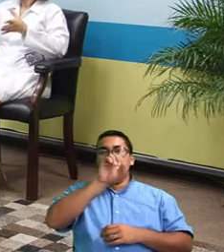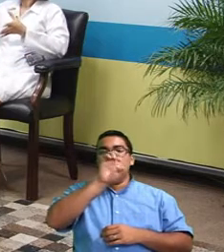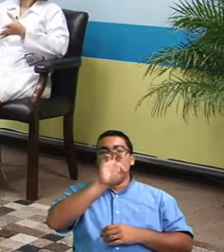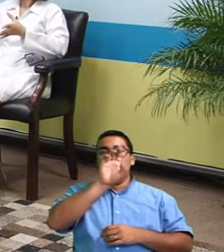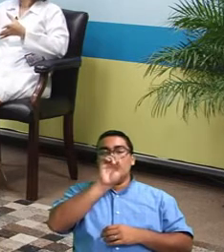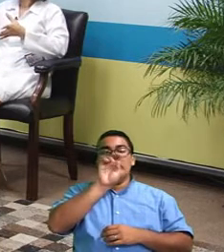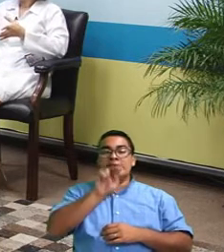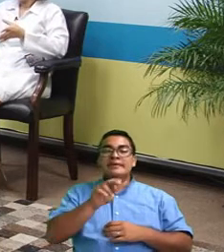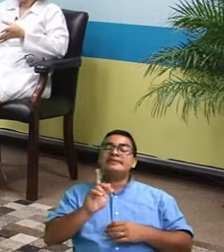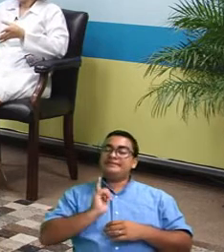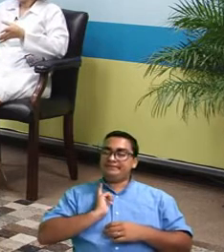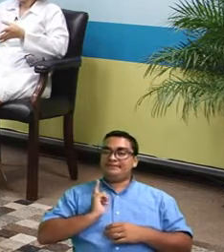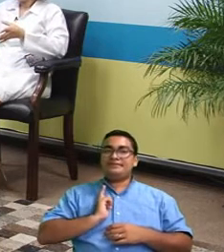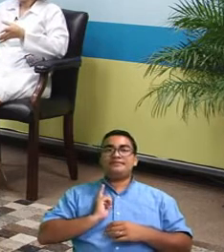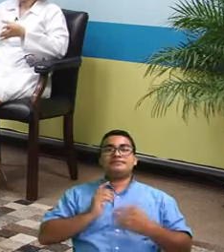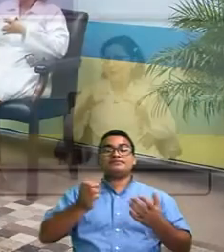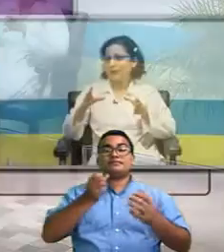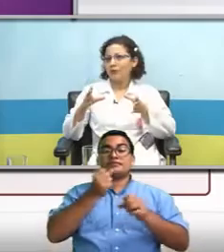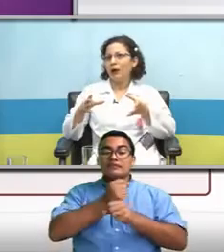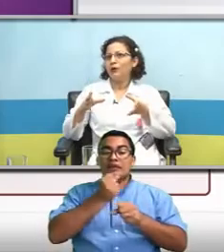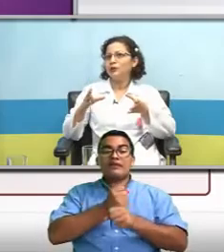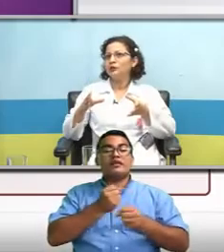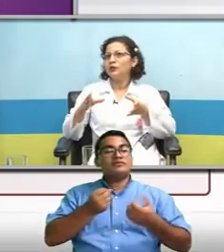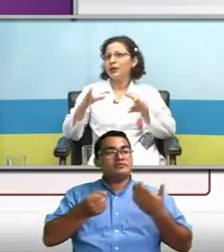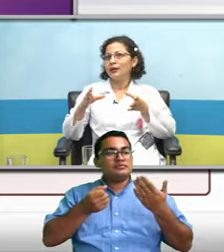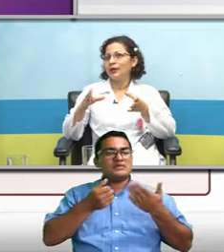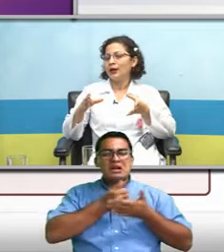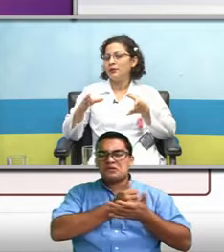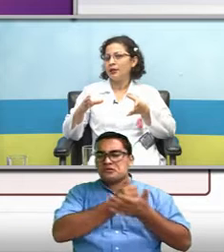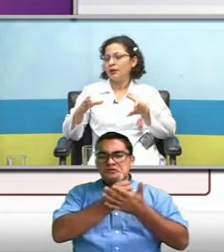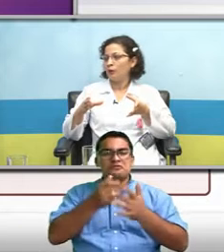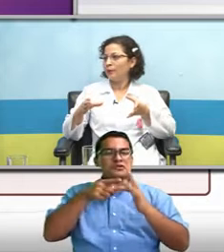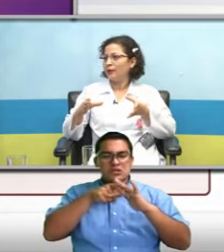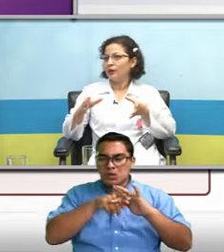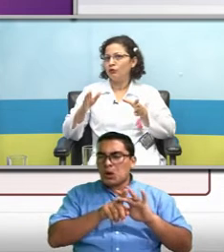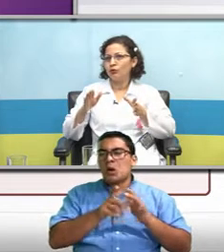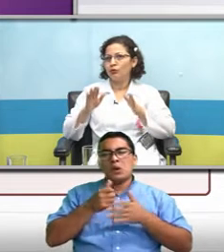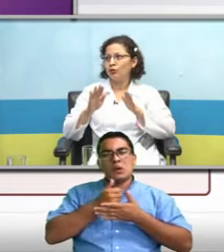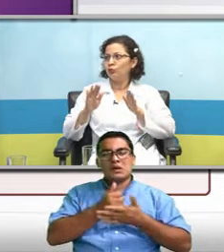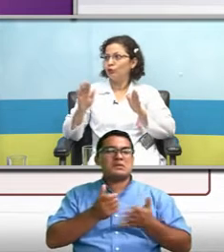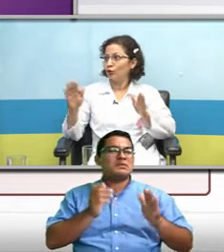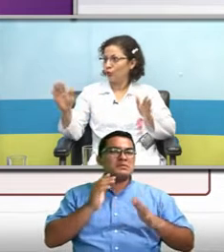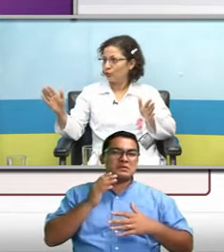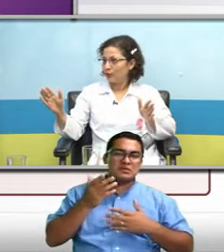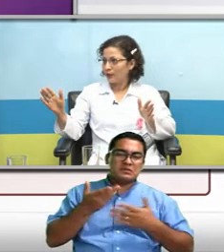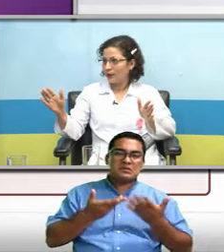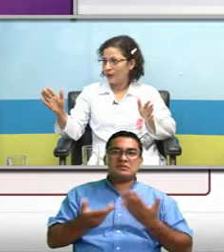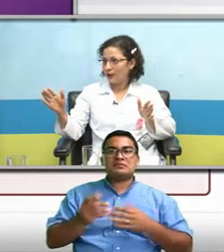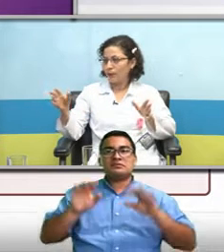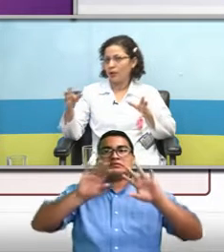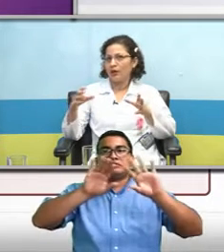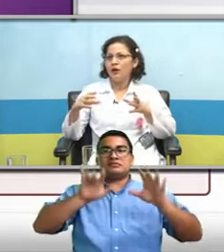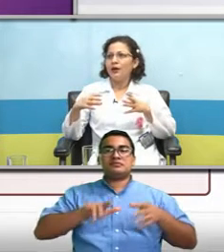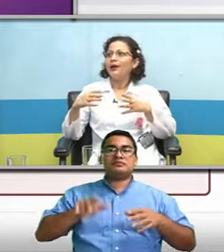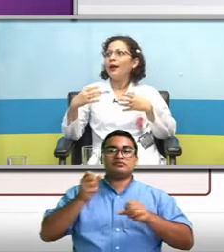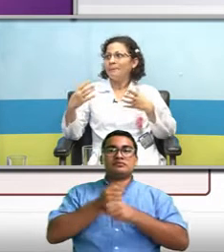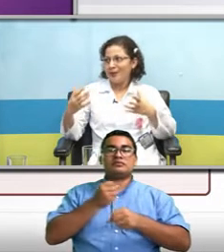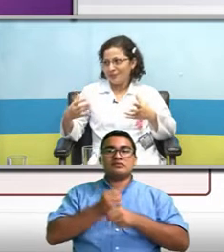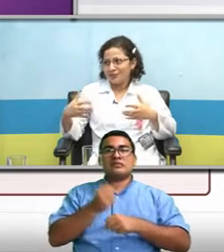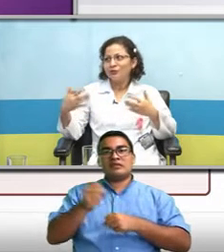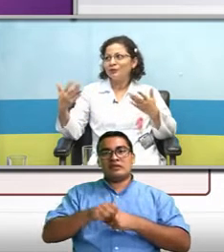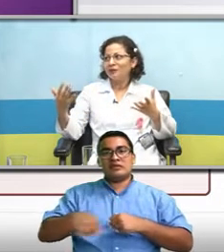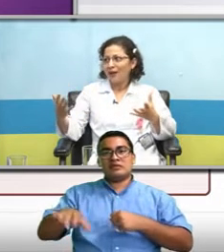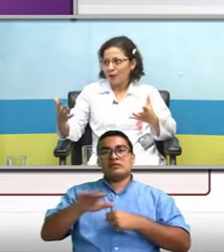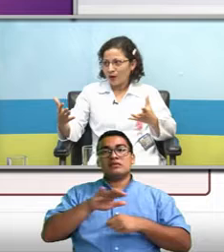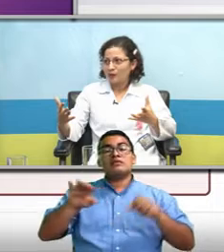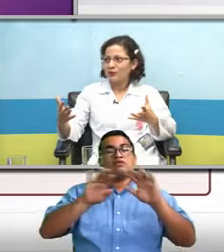un excelente departamento de trabajo social. O sea, las trabajadoras sociales que hay en el hospital, yo estoy muy orgullosa de ellas porque realmente